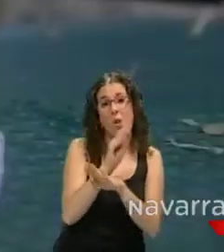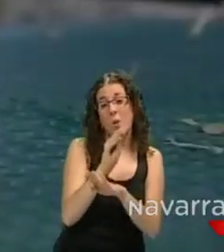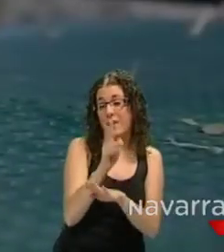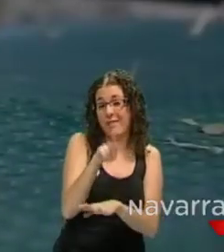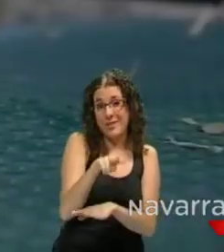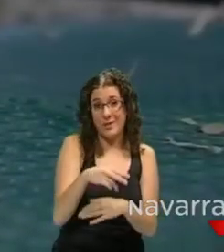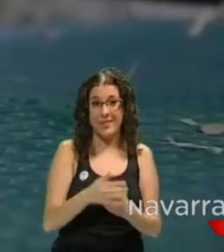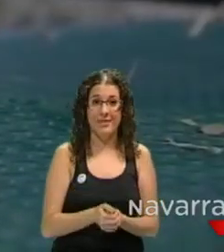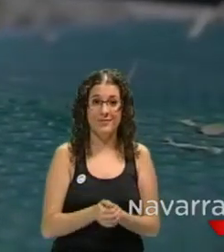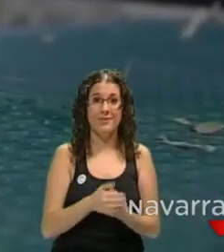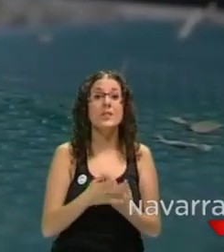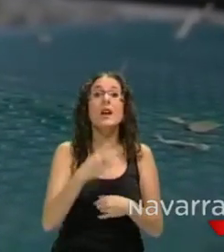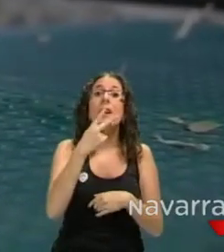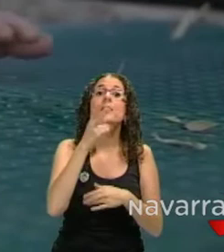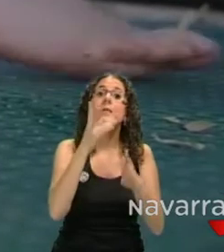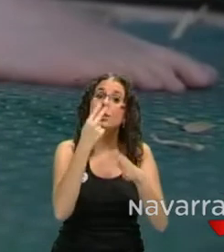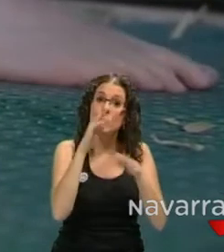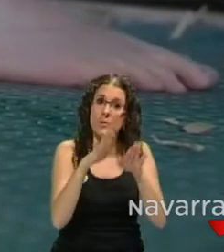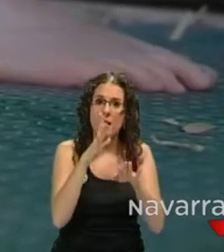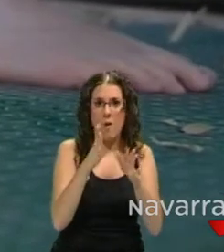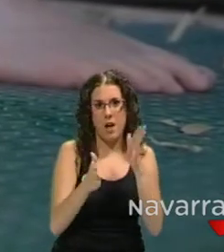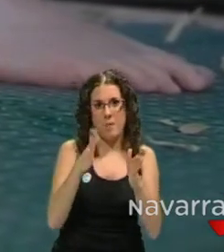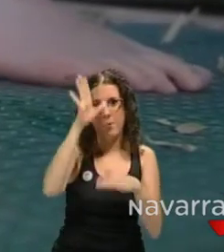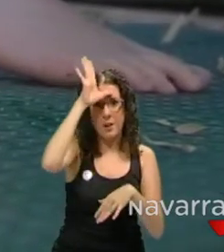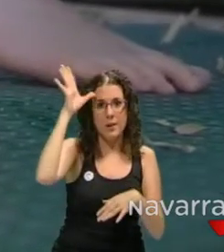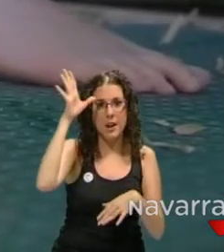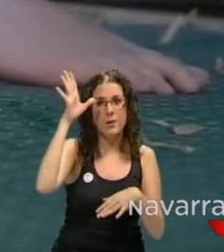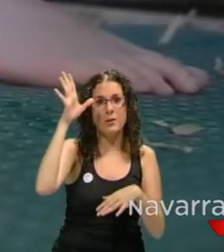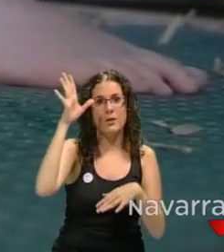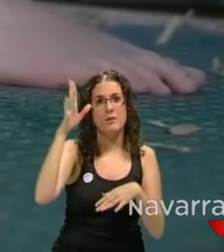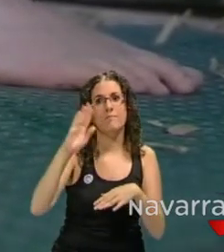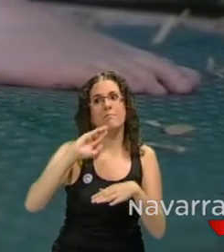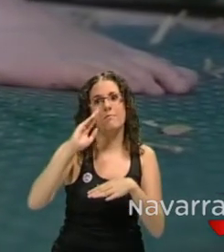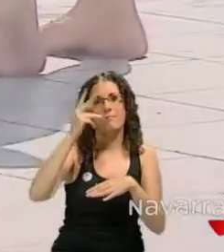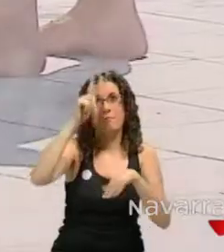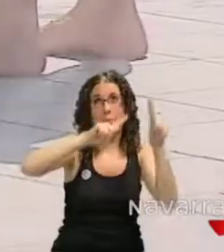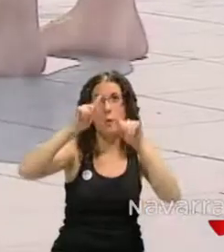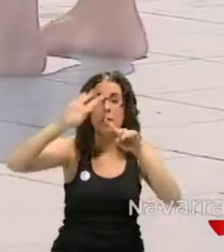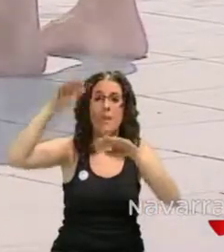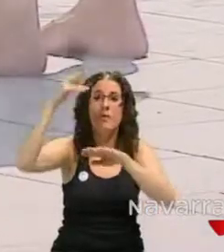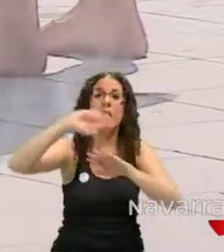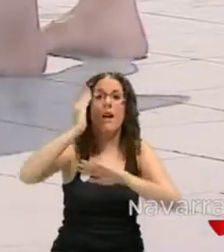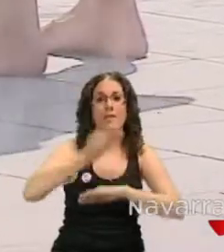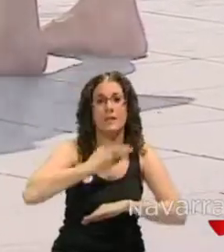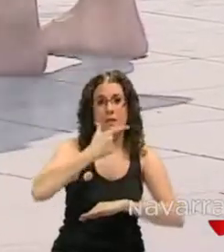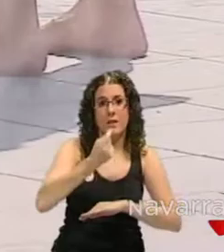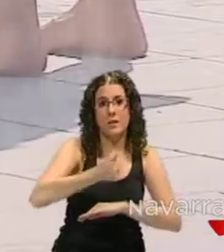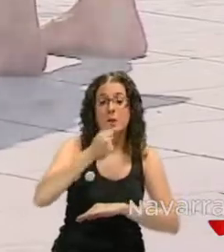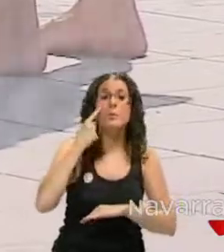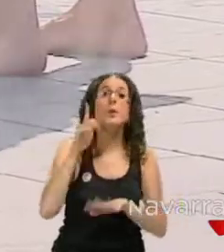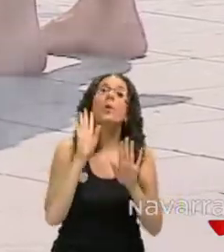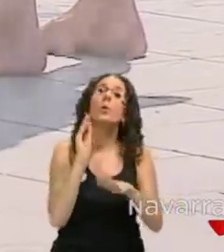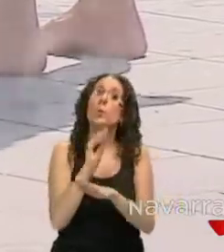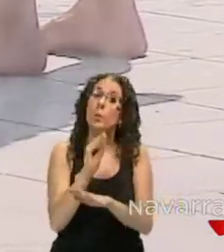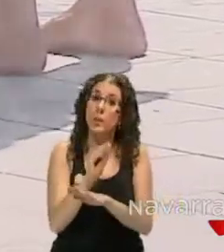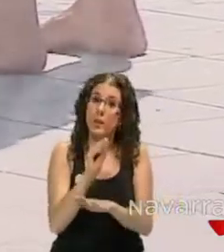expuestos que durante el resto del año, deberíamos vigilar las zonas por las que andamos, especialmente si vamos descalzos, para evitar contraer hongos u otro